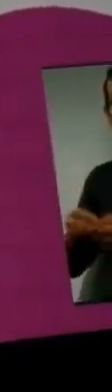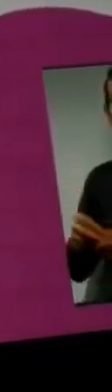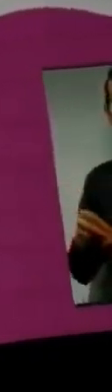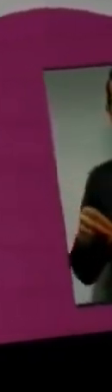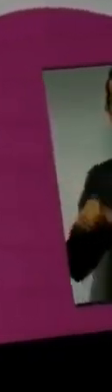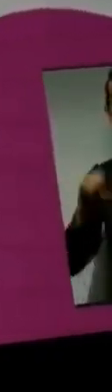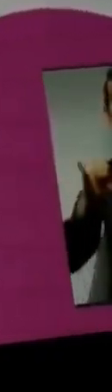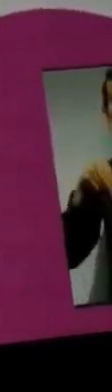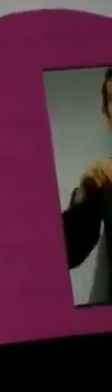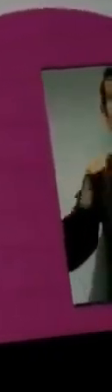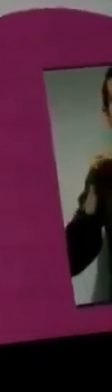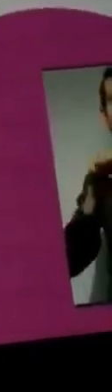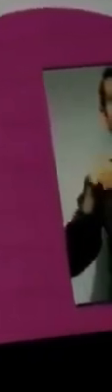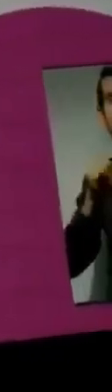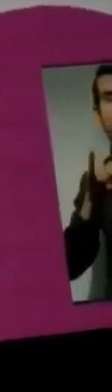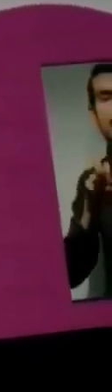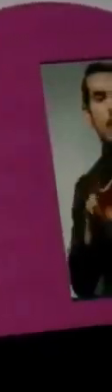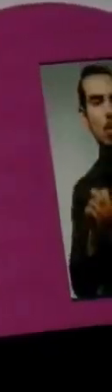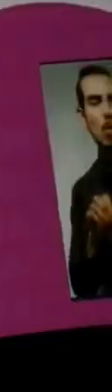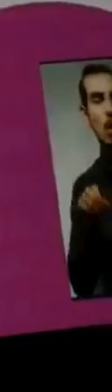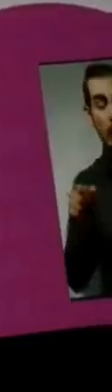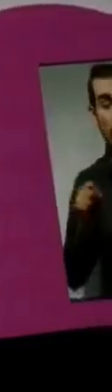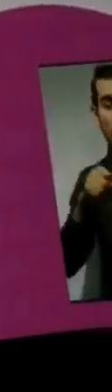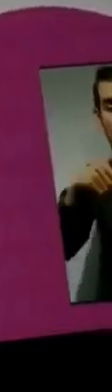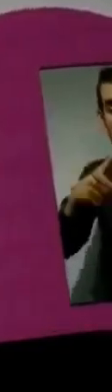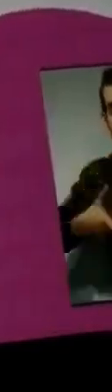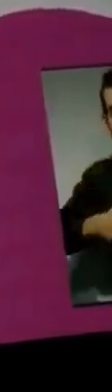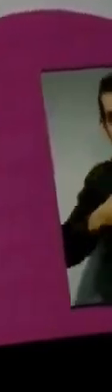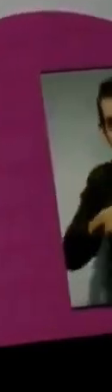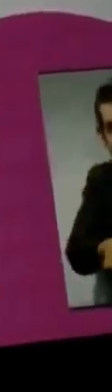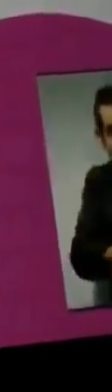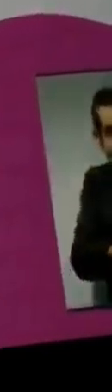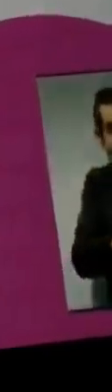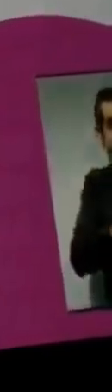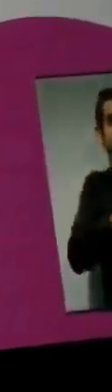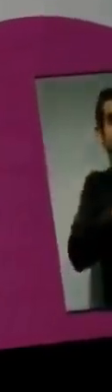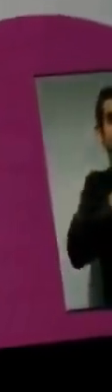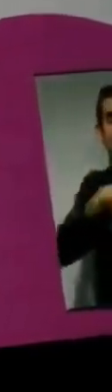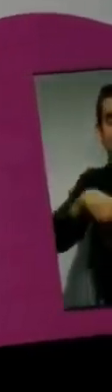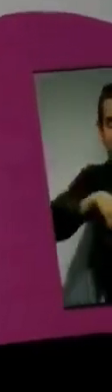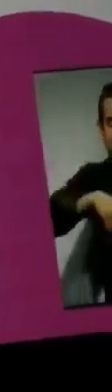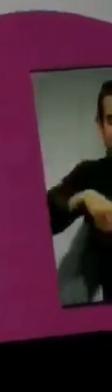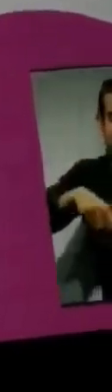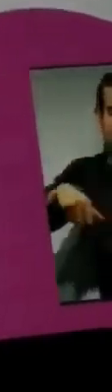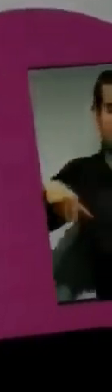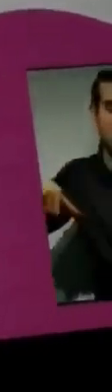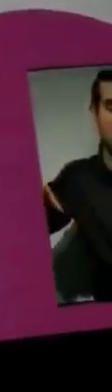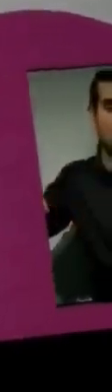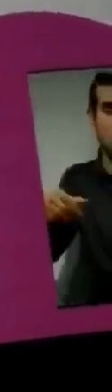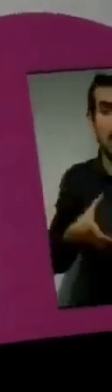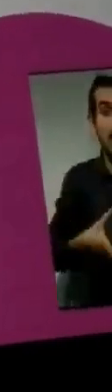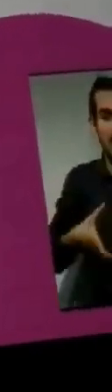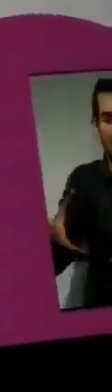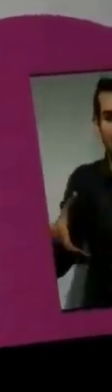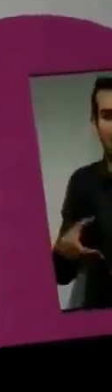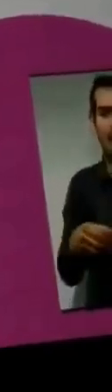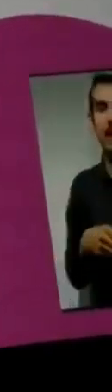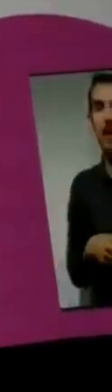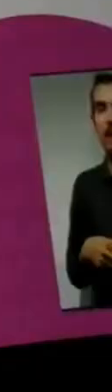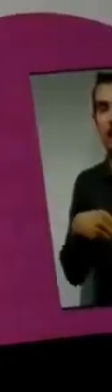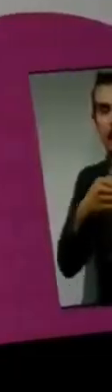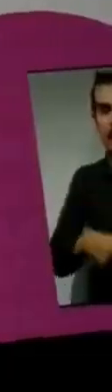avenidas grandes. Puede ser el Boulevard Independencia, el Ejército Nacional, que fue de hace casi año y